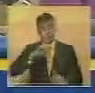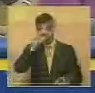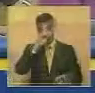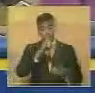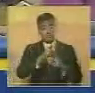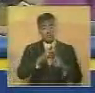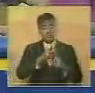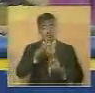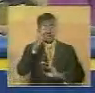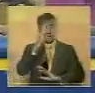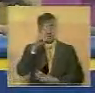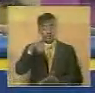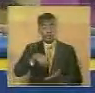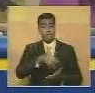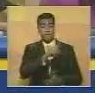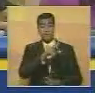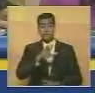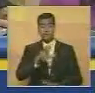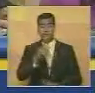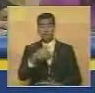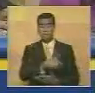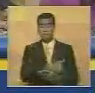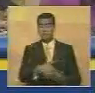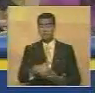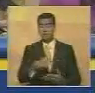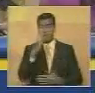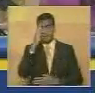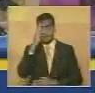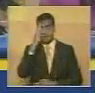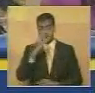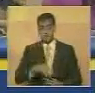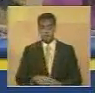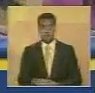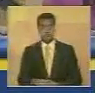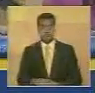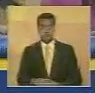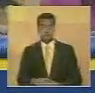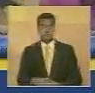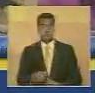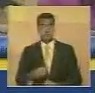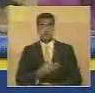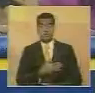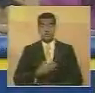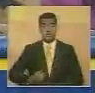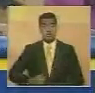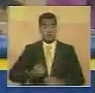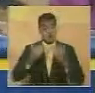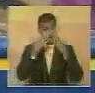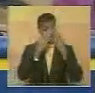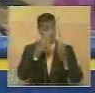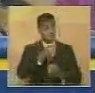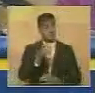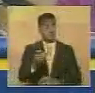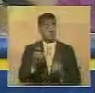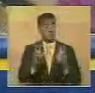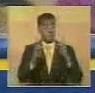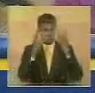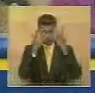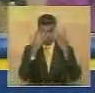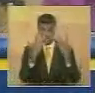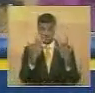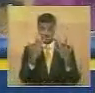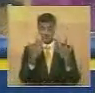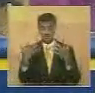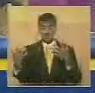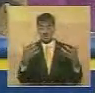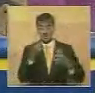meta alistar para el 2013 a un 1 millón de milicianos. Quiero alertar también a los ciudadanos porque esta nueva doctrina de